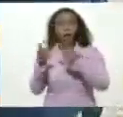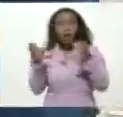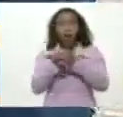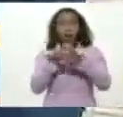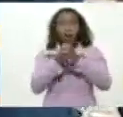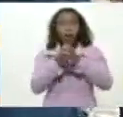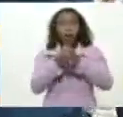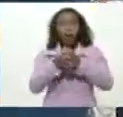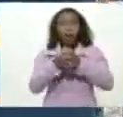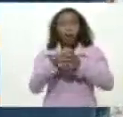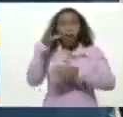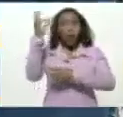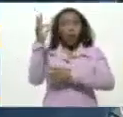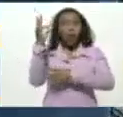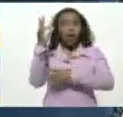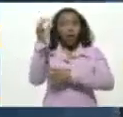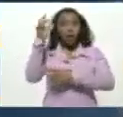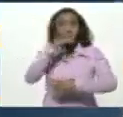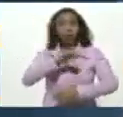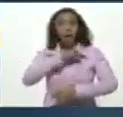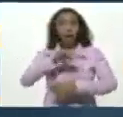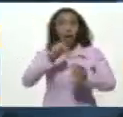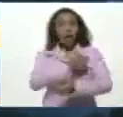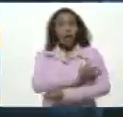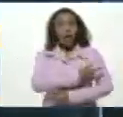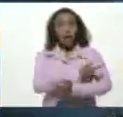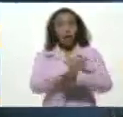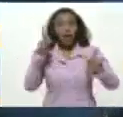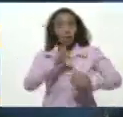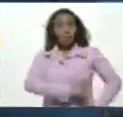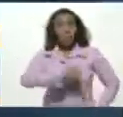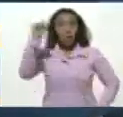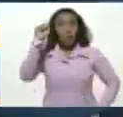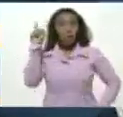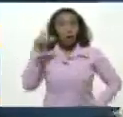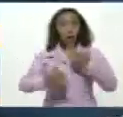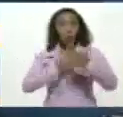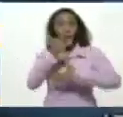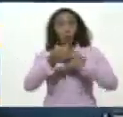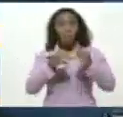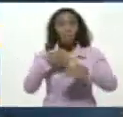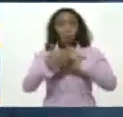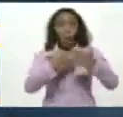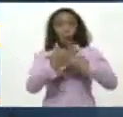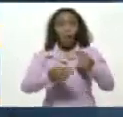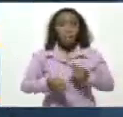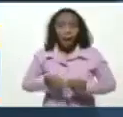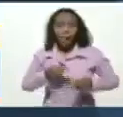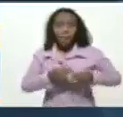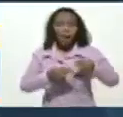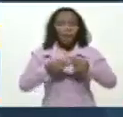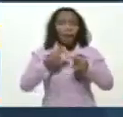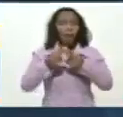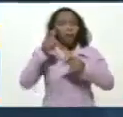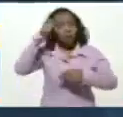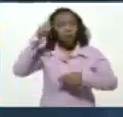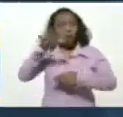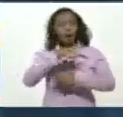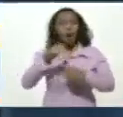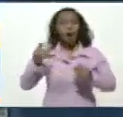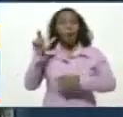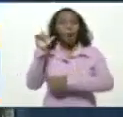comuna socialista de libertadores, presidente. Bueno, tú me estás hablando de un proyecto porque estamos construyéndolo. Exactamente, ciudad presidente. Comunal, guardianes